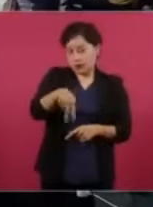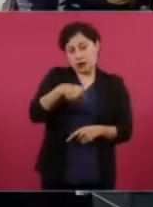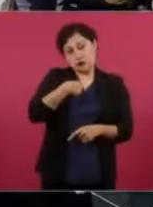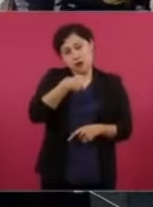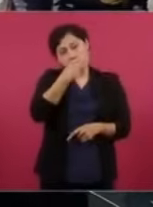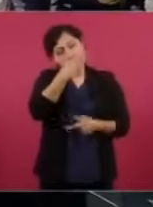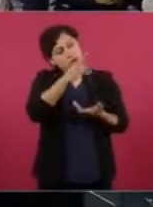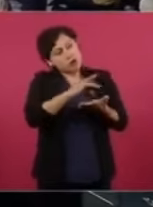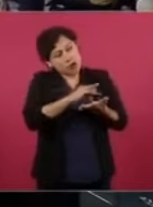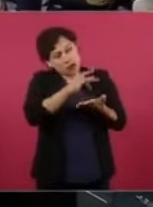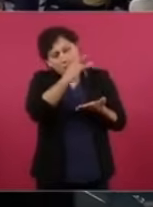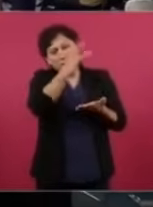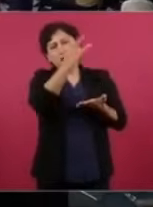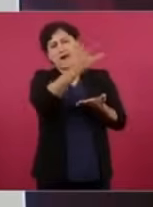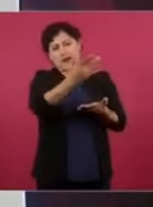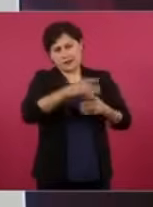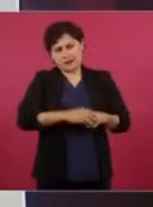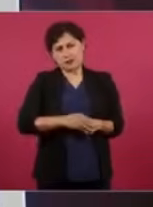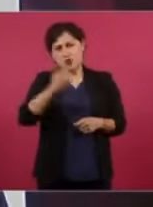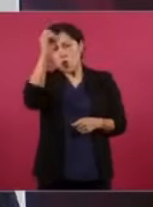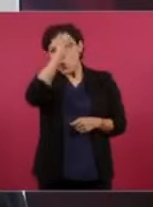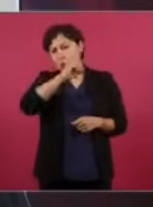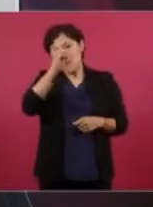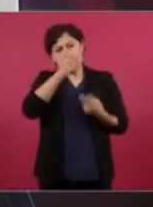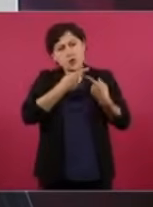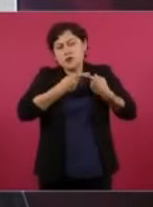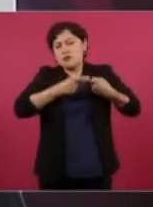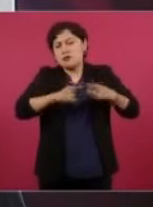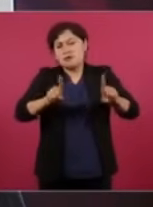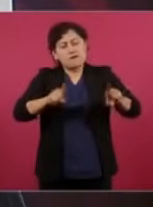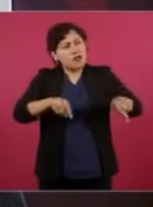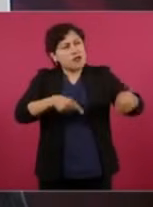tenemos diferencias, desde luego,